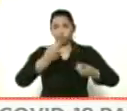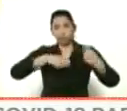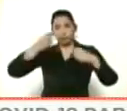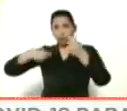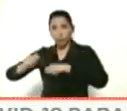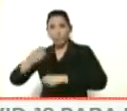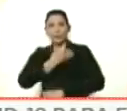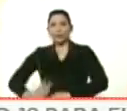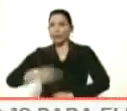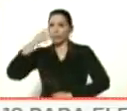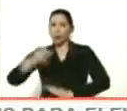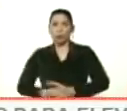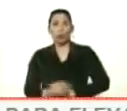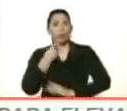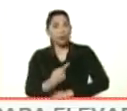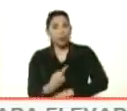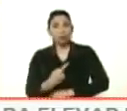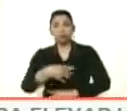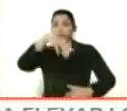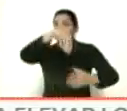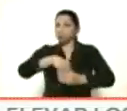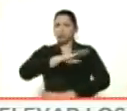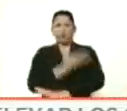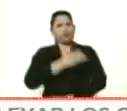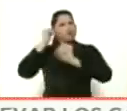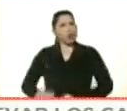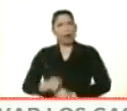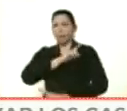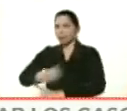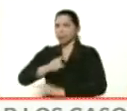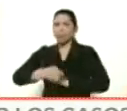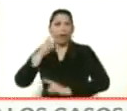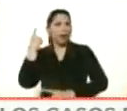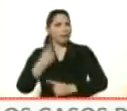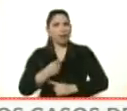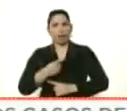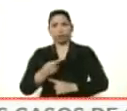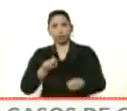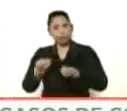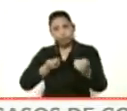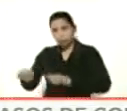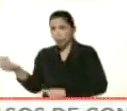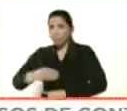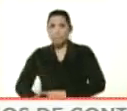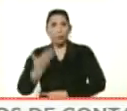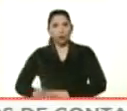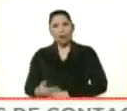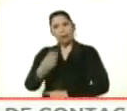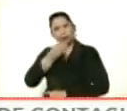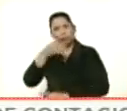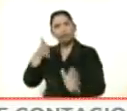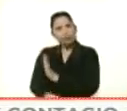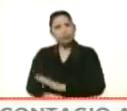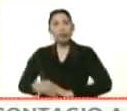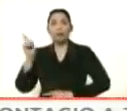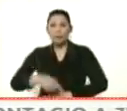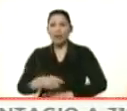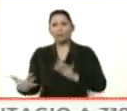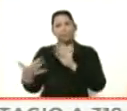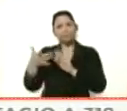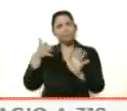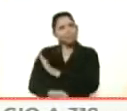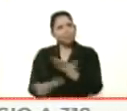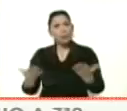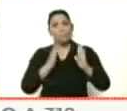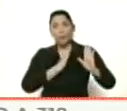El presidente Maduro dijo una cuarentena radical, que solamente los servicios más esenciales relacionados con alimentación, relacionado con